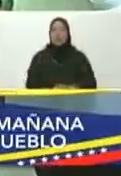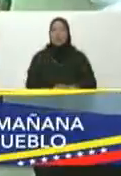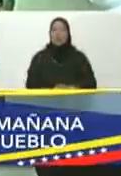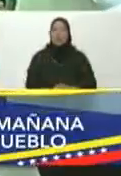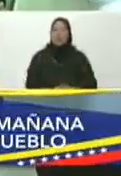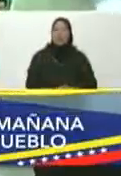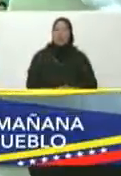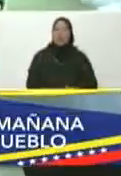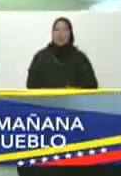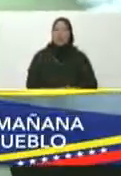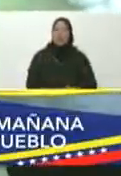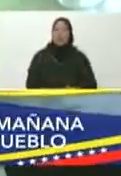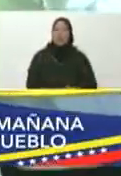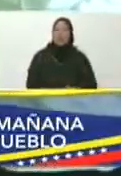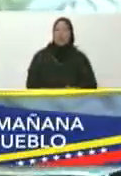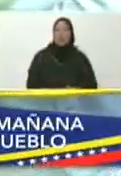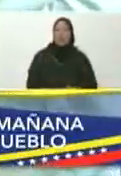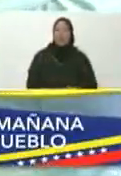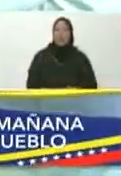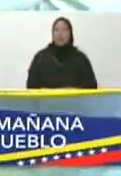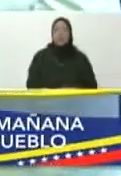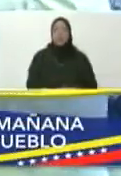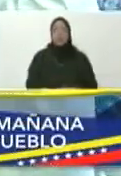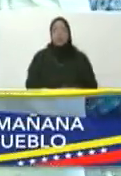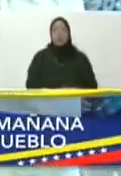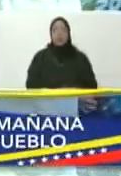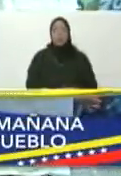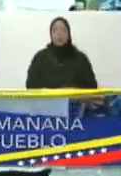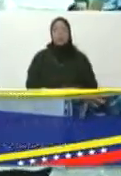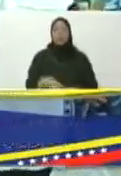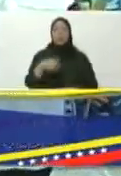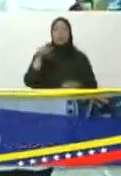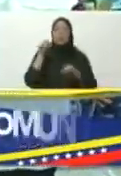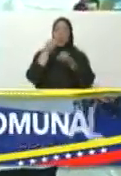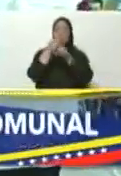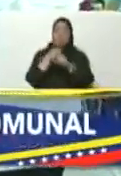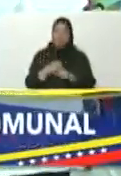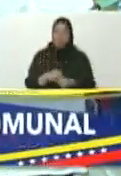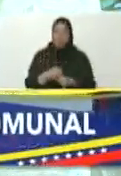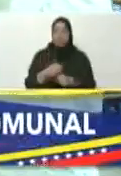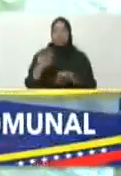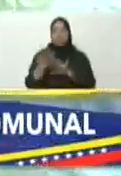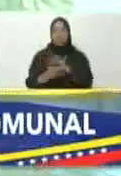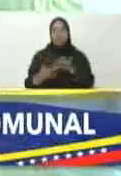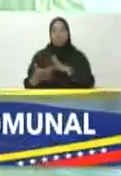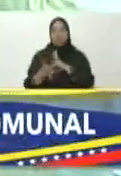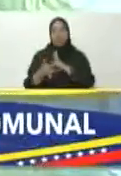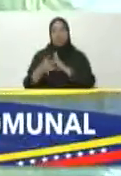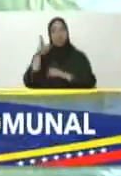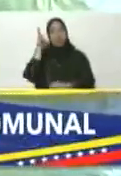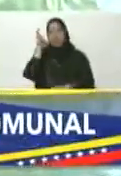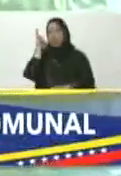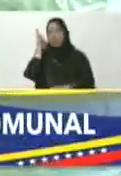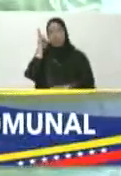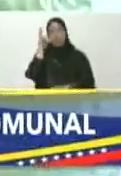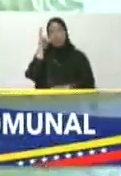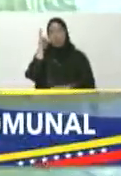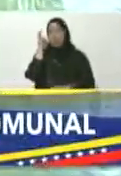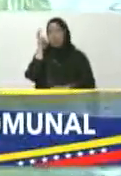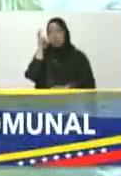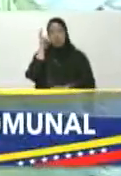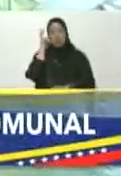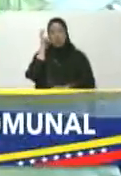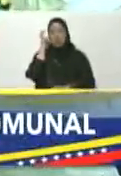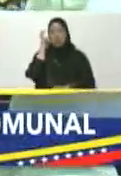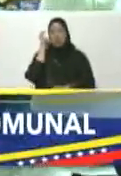Excelente, Ramos Jiménez. ¿De dónde es usted, Ramos Jiménez? De aquí, de Valencia. La de Valencia, es valenciana. Positivo, mi comandante. Excelente,